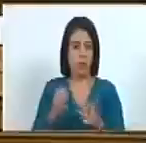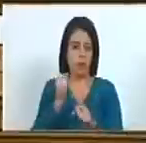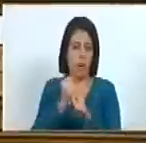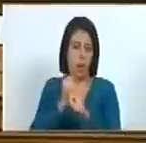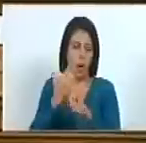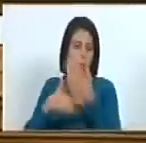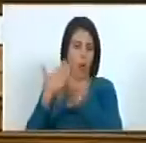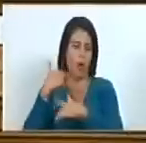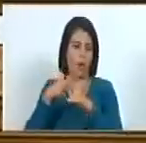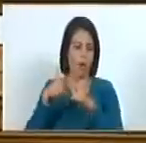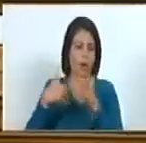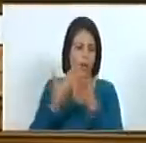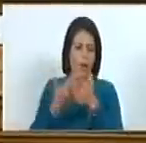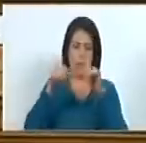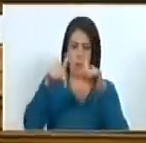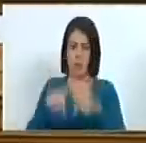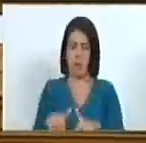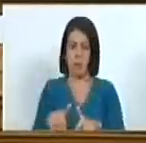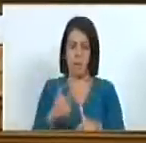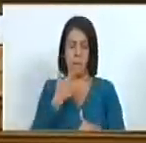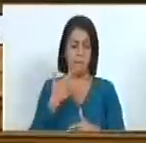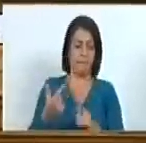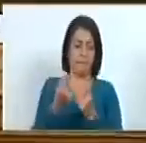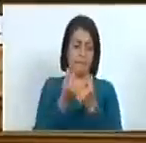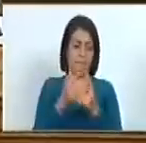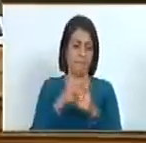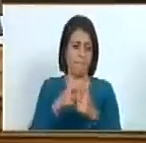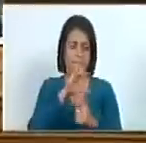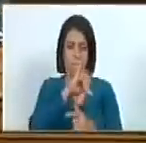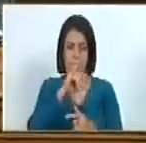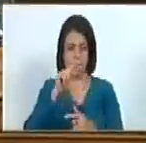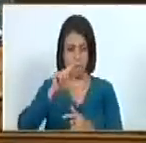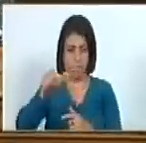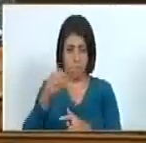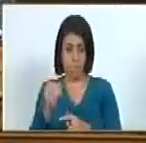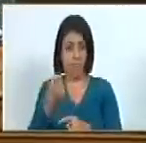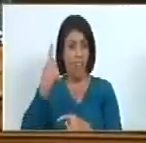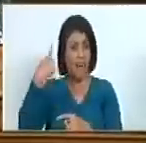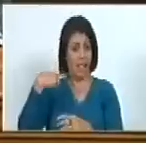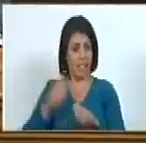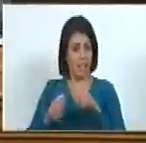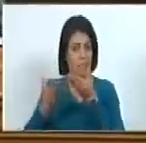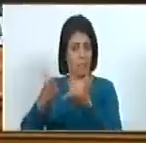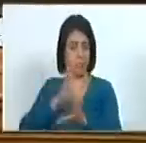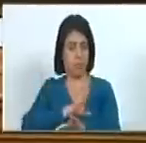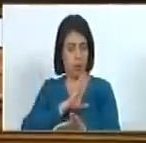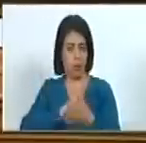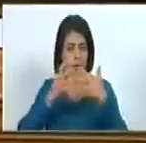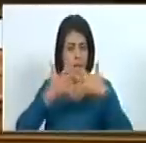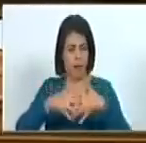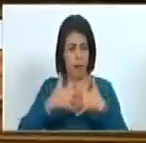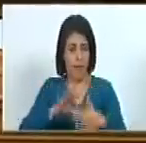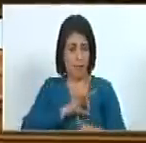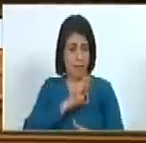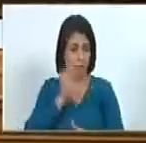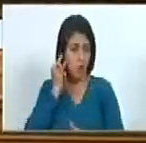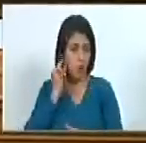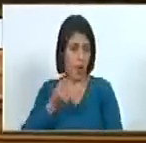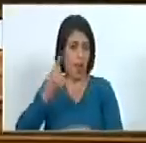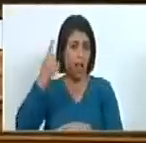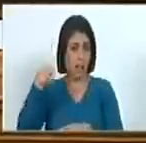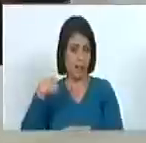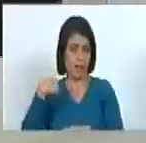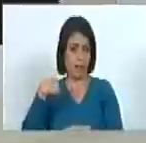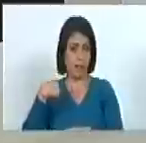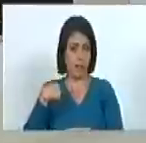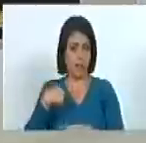trabajo hasta que le dieron la plata de Citgo ayer. A esta señora que está aquí ayer, de